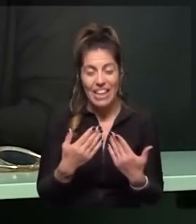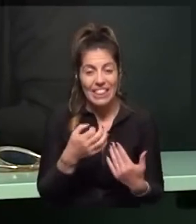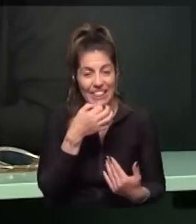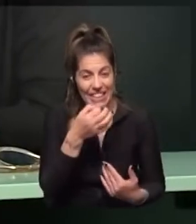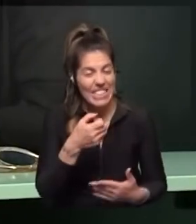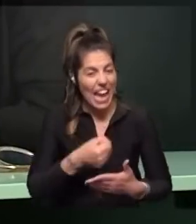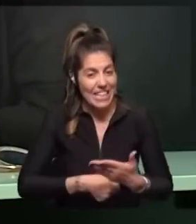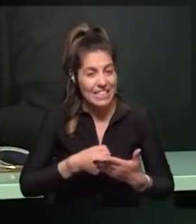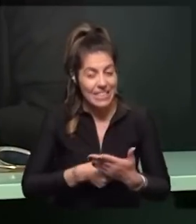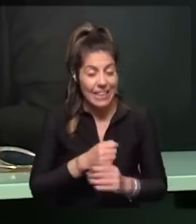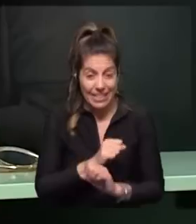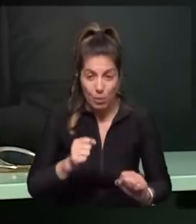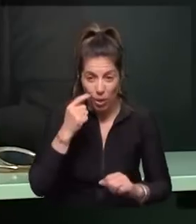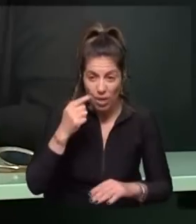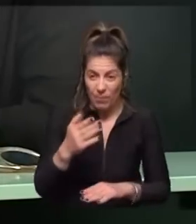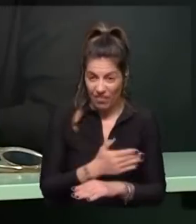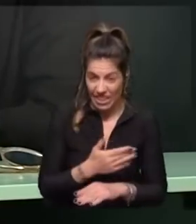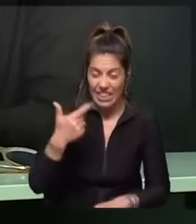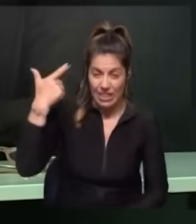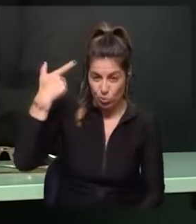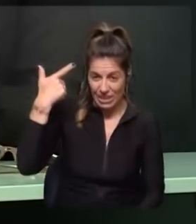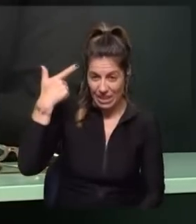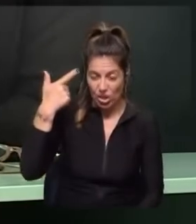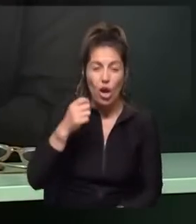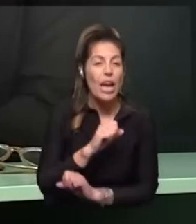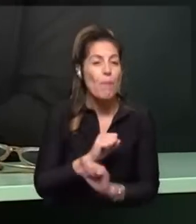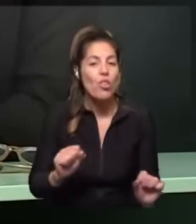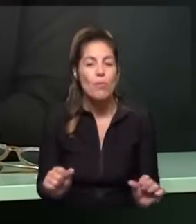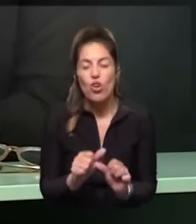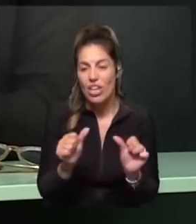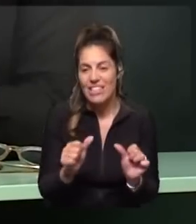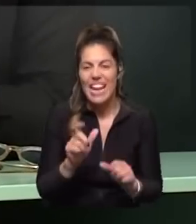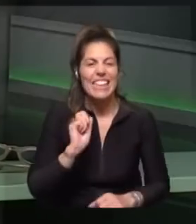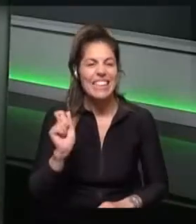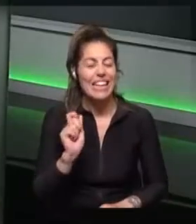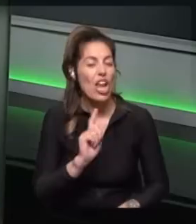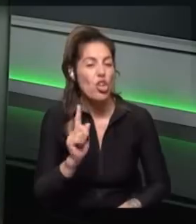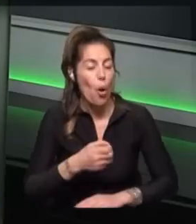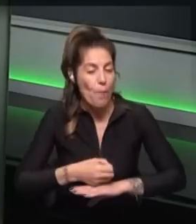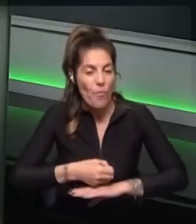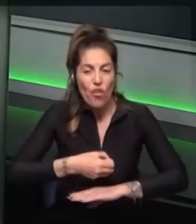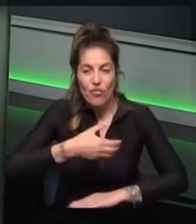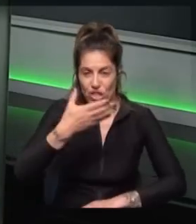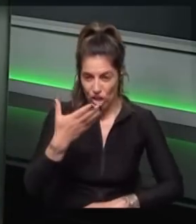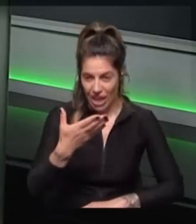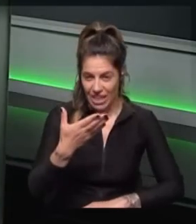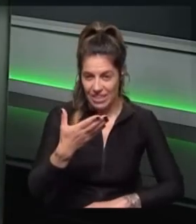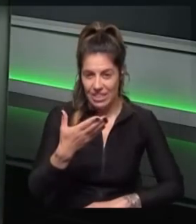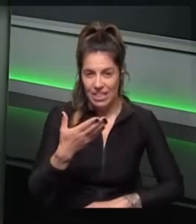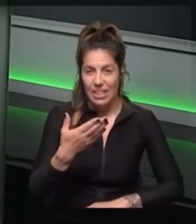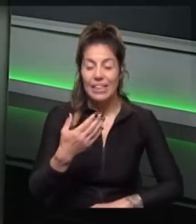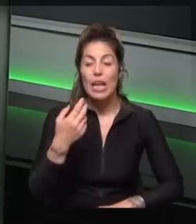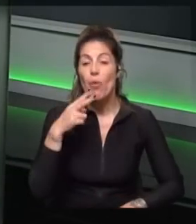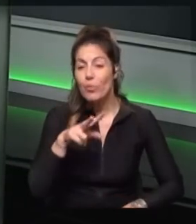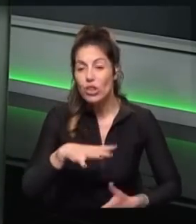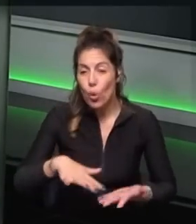que es prevenible el suicidio qué podemos hacer Quienes no somos profesionales y estamos